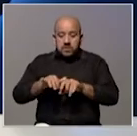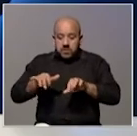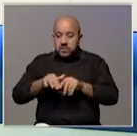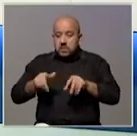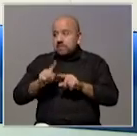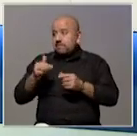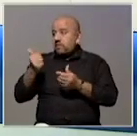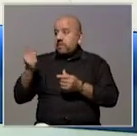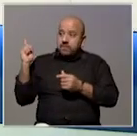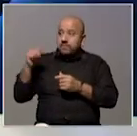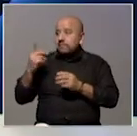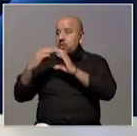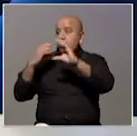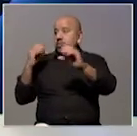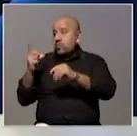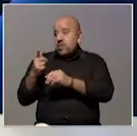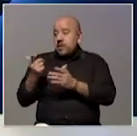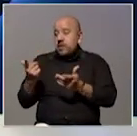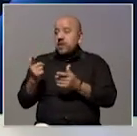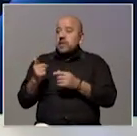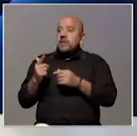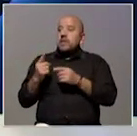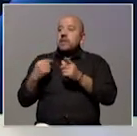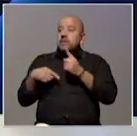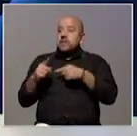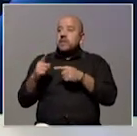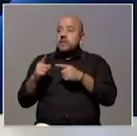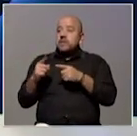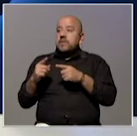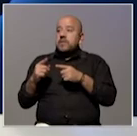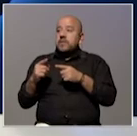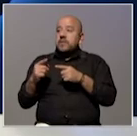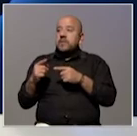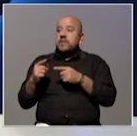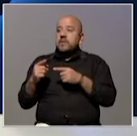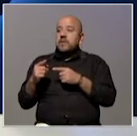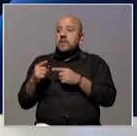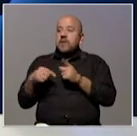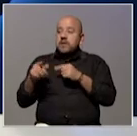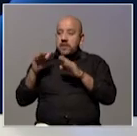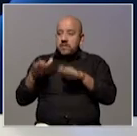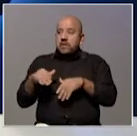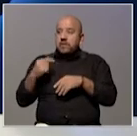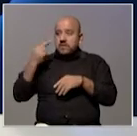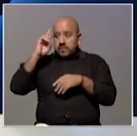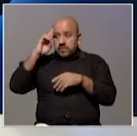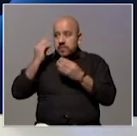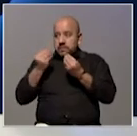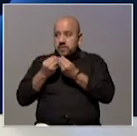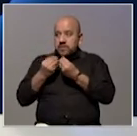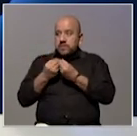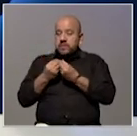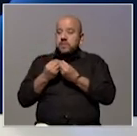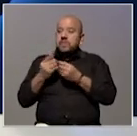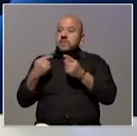álvaro de repente claro tiene una alta una alta captación en el paro y bueno entonces lo